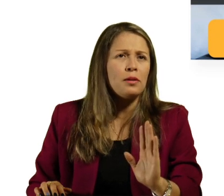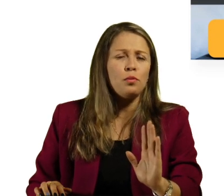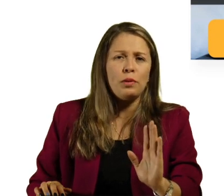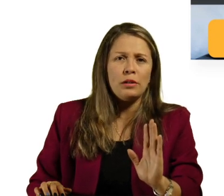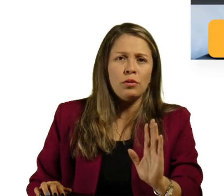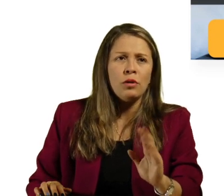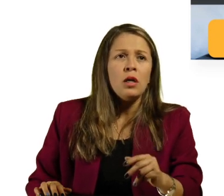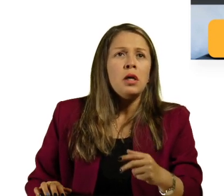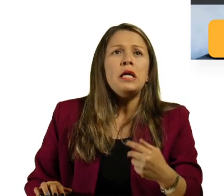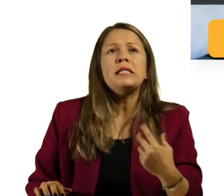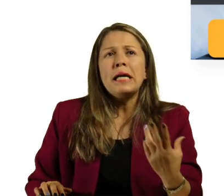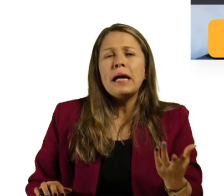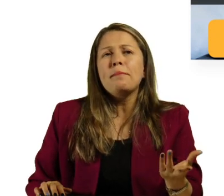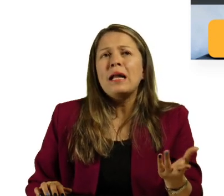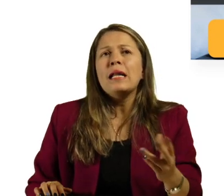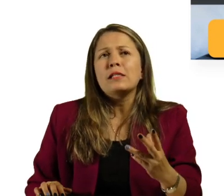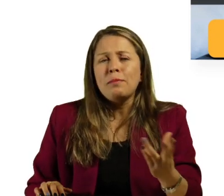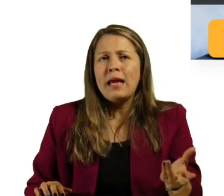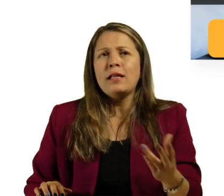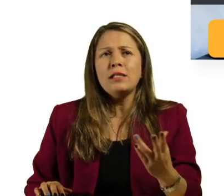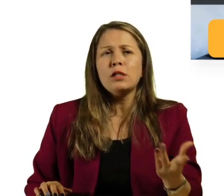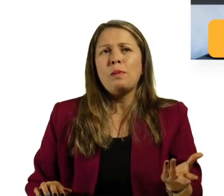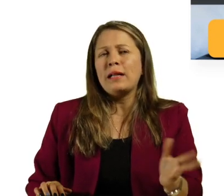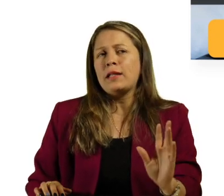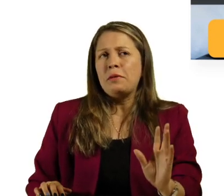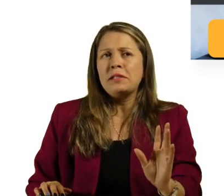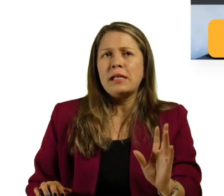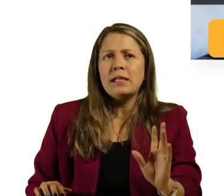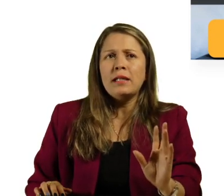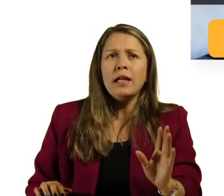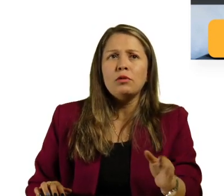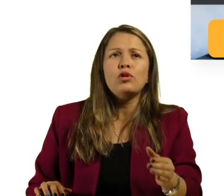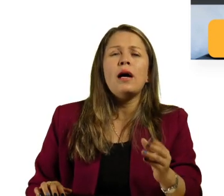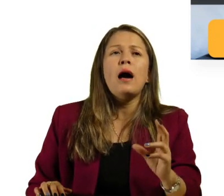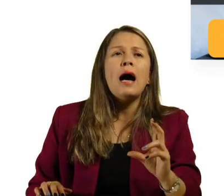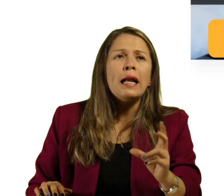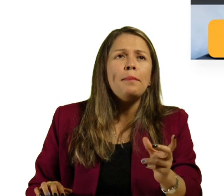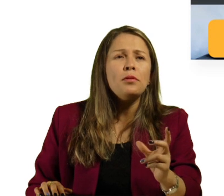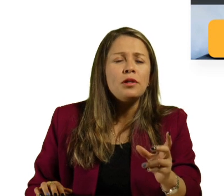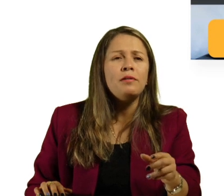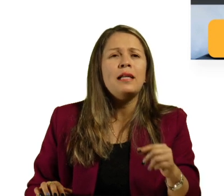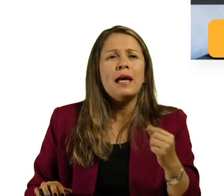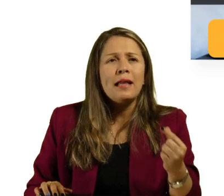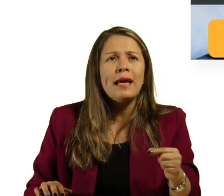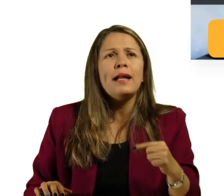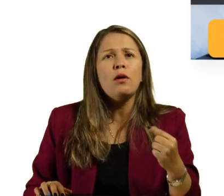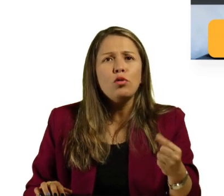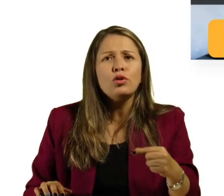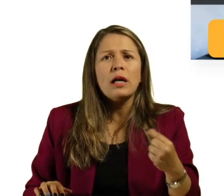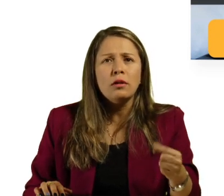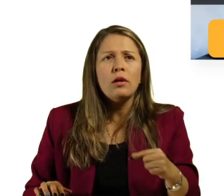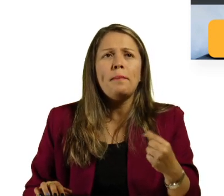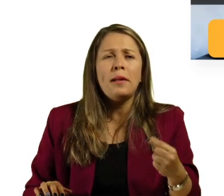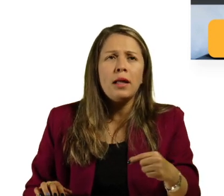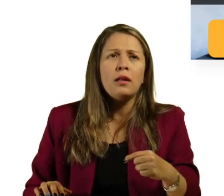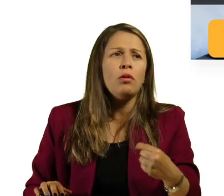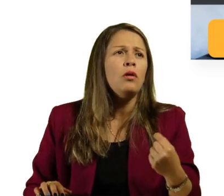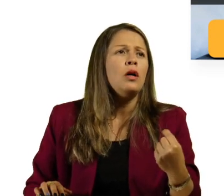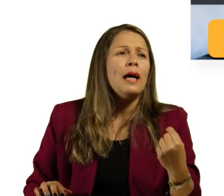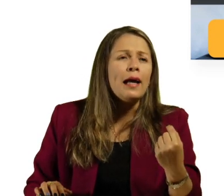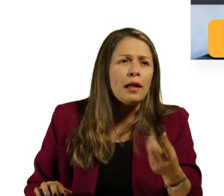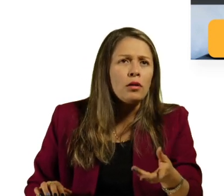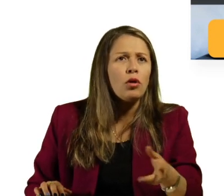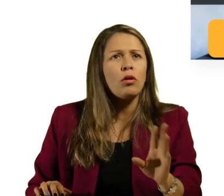ese presupuesto y se cambian las metas y expectativas que se tienen. O sea, hay la posibilidad de ir ajustando